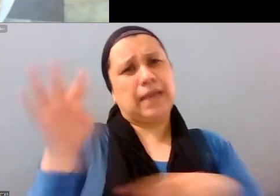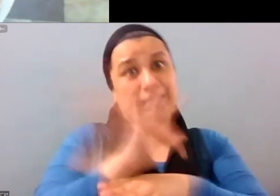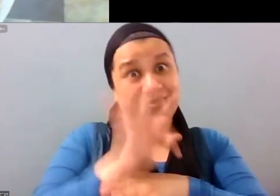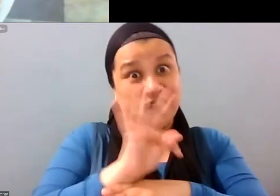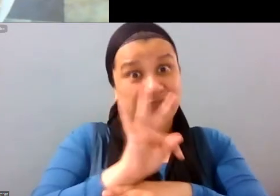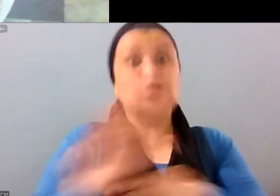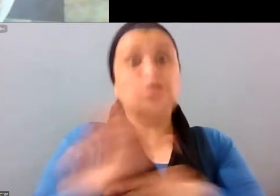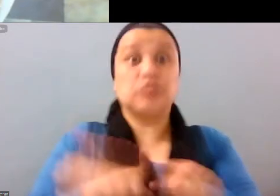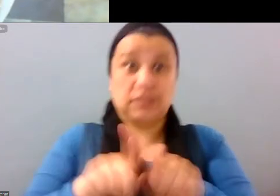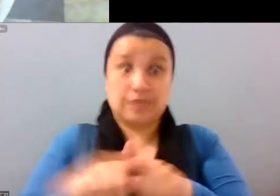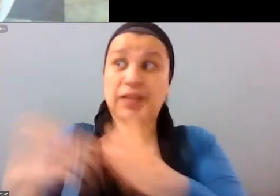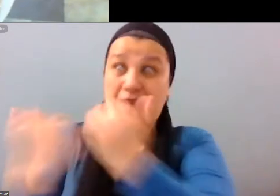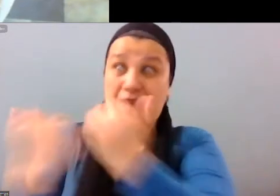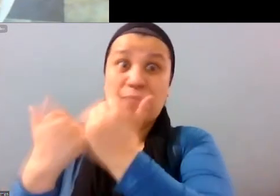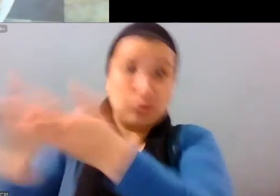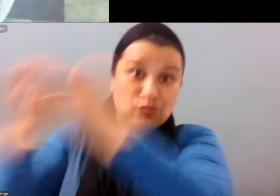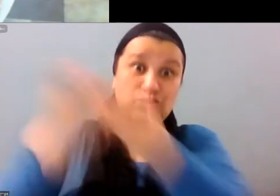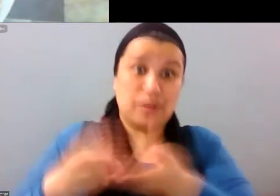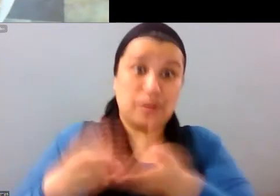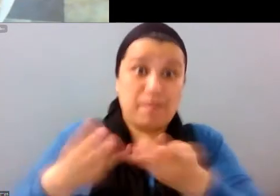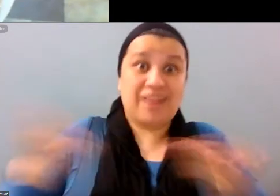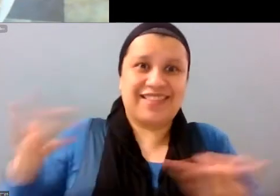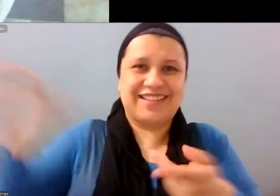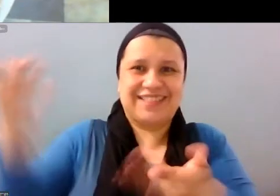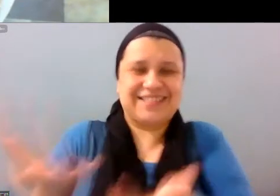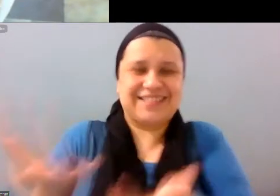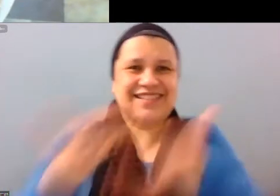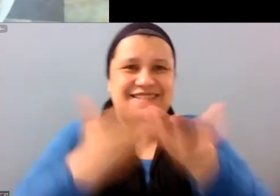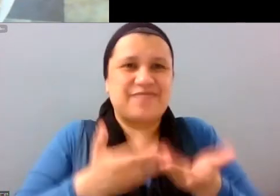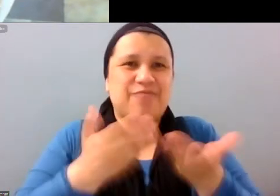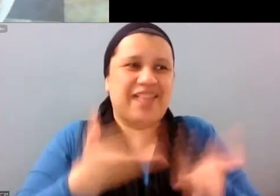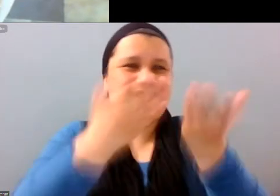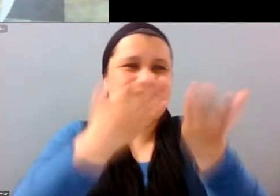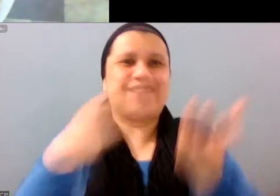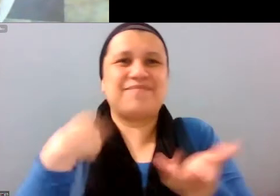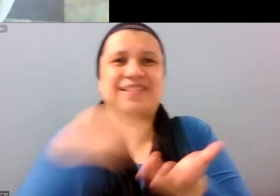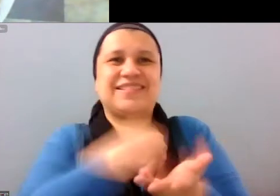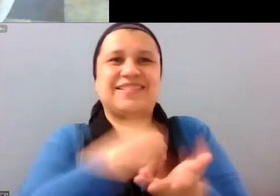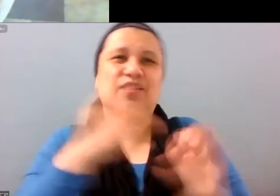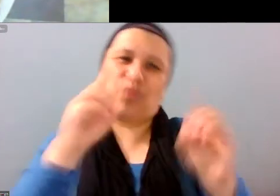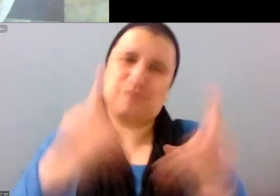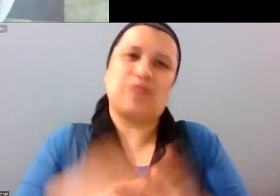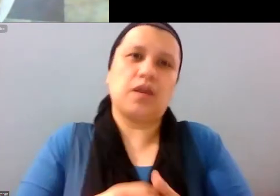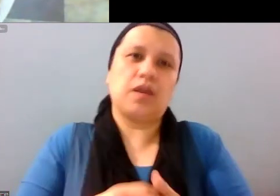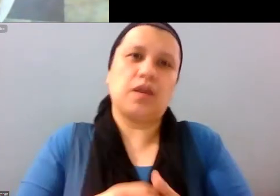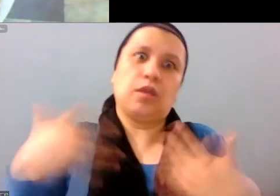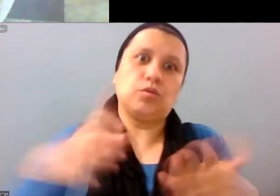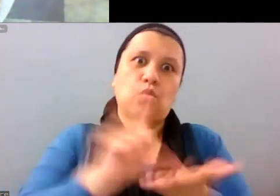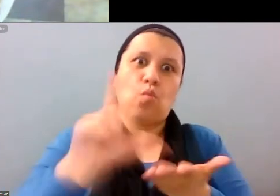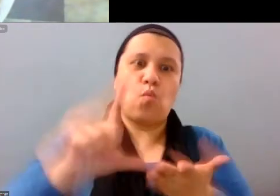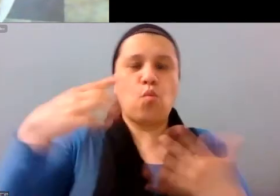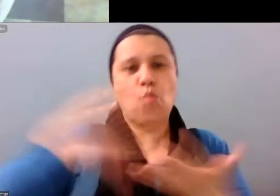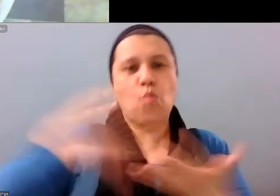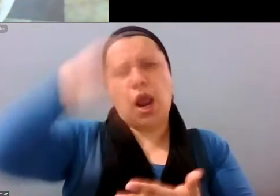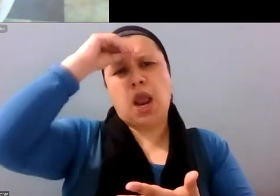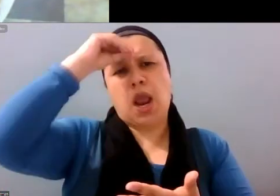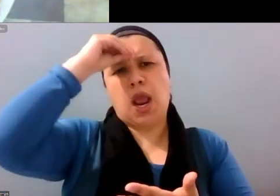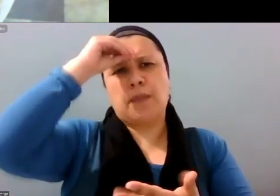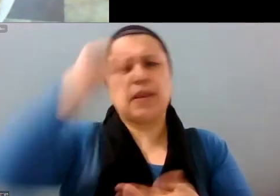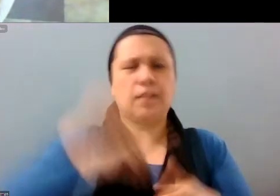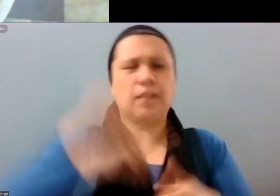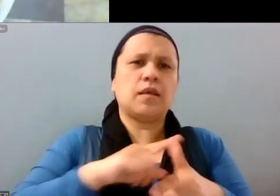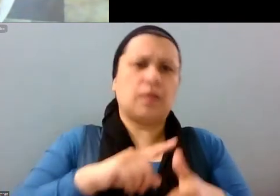los materiales que también han puesto a disposición del ministerio de educación creo que ha sido una lección aprendida pero definitivamente lo decía don